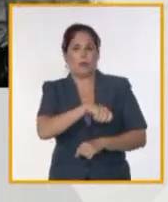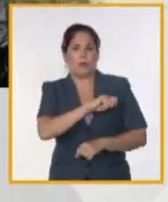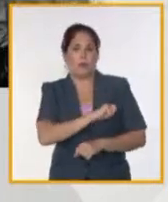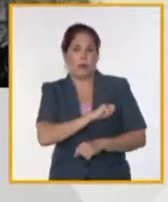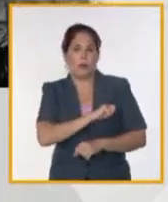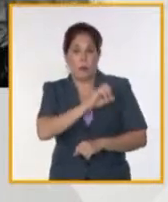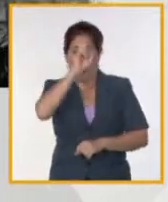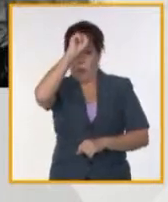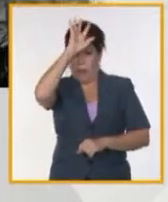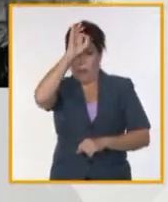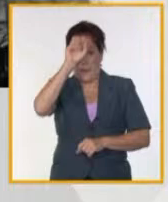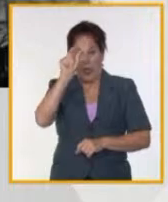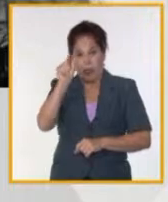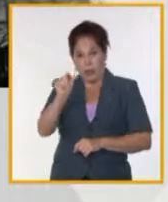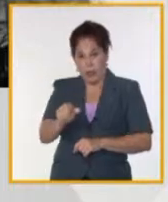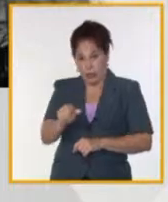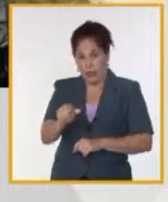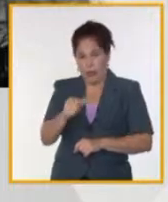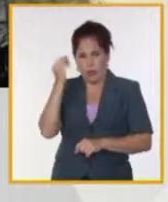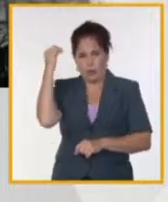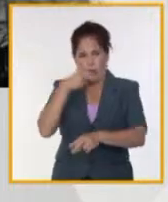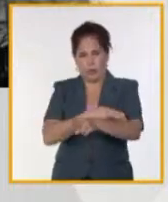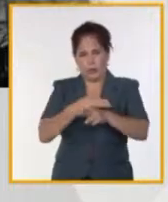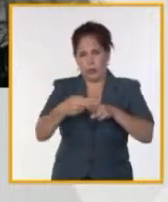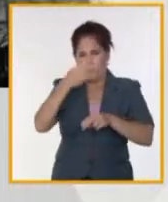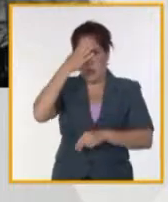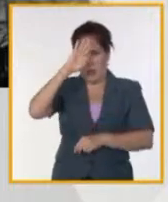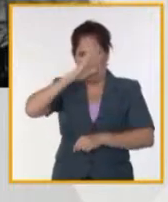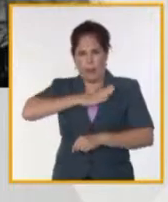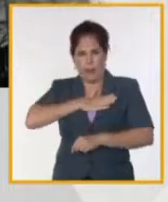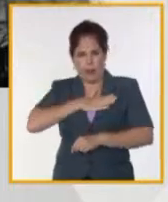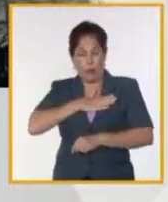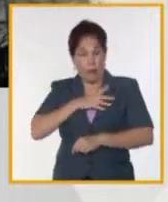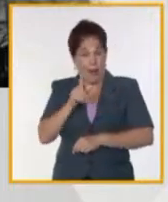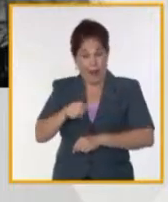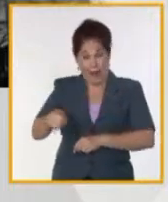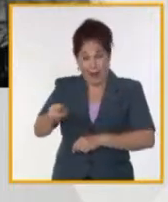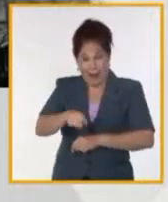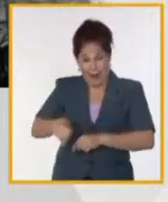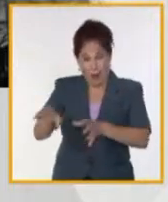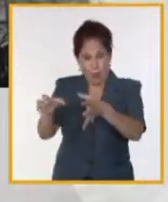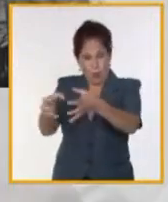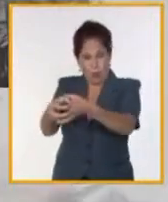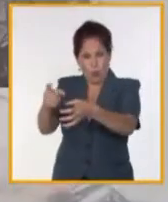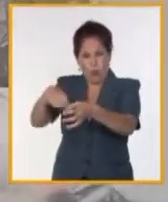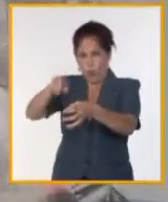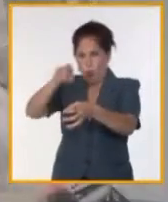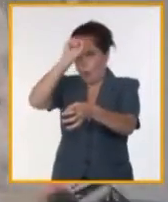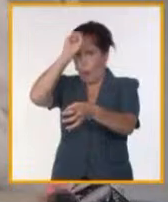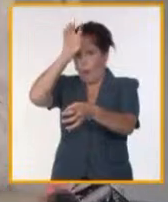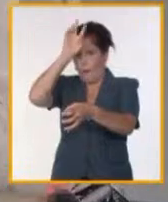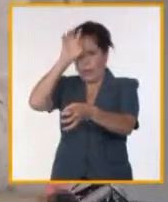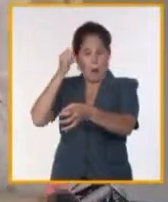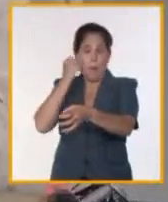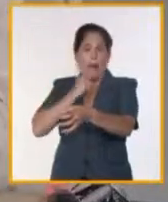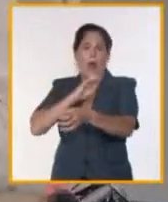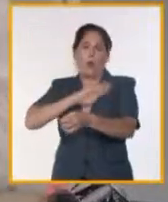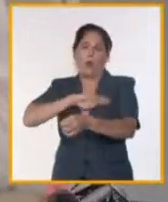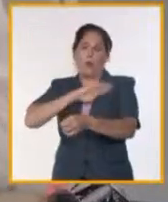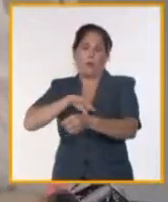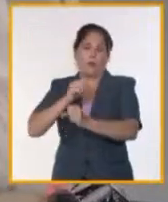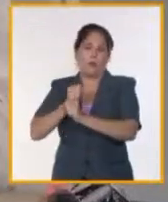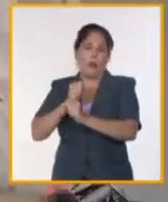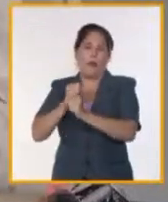mineros, como se conoce en la historia de Cuba, siempre han sido de las clases sociales y de la clase obrera más humilde, más trabajadora y